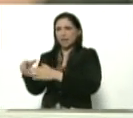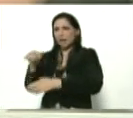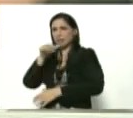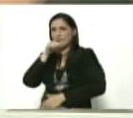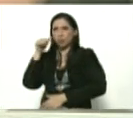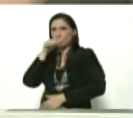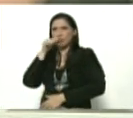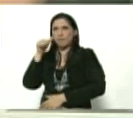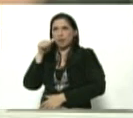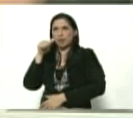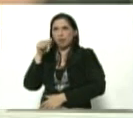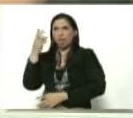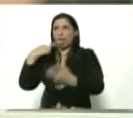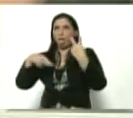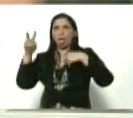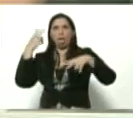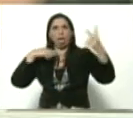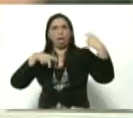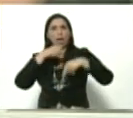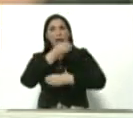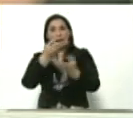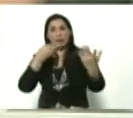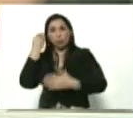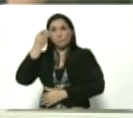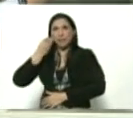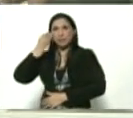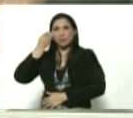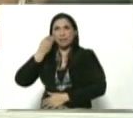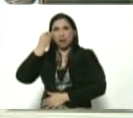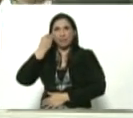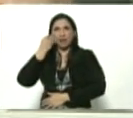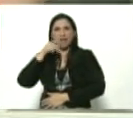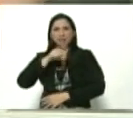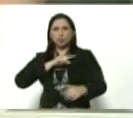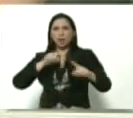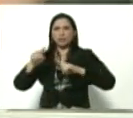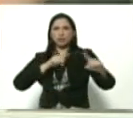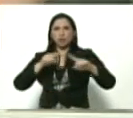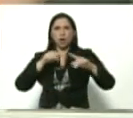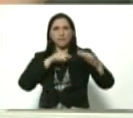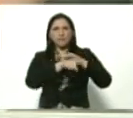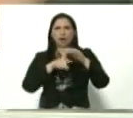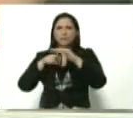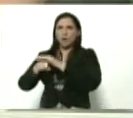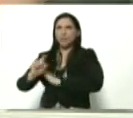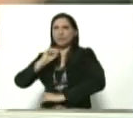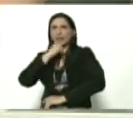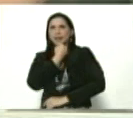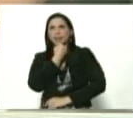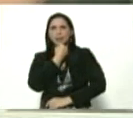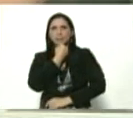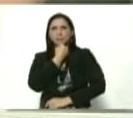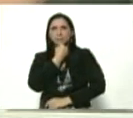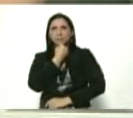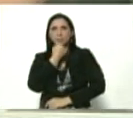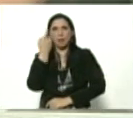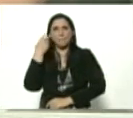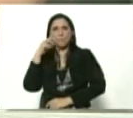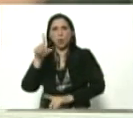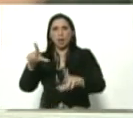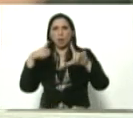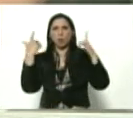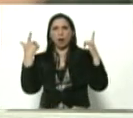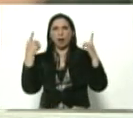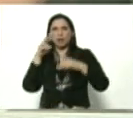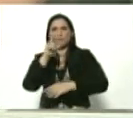y se descuidara lo que ellos creían que iba a ser una acción, una incursión secreta por La Guaira